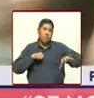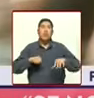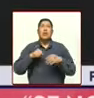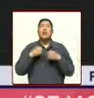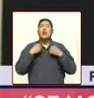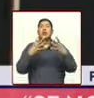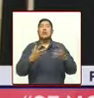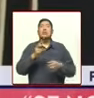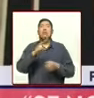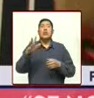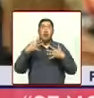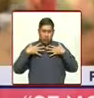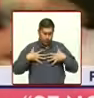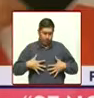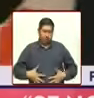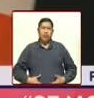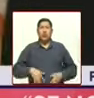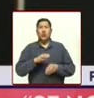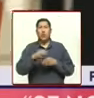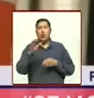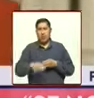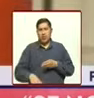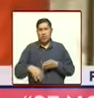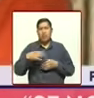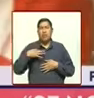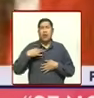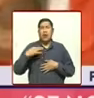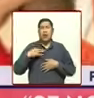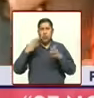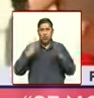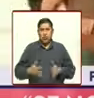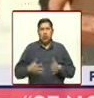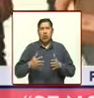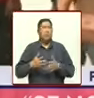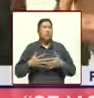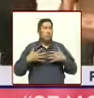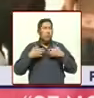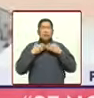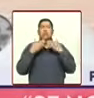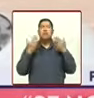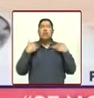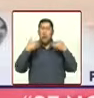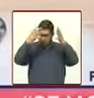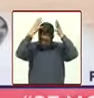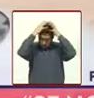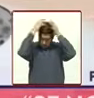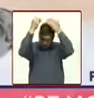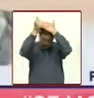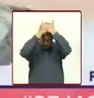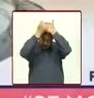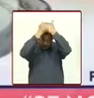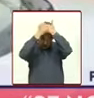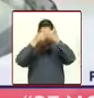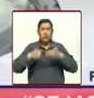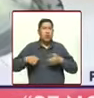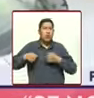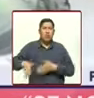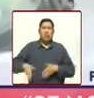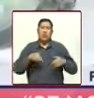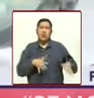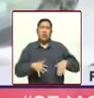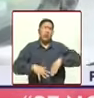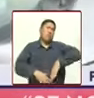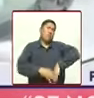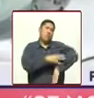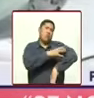entregando 25 uniformes completos a los bomberos, conformados por camisas, cascos, botas, pantalones